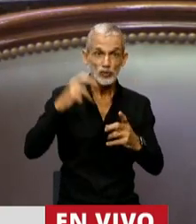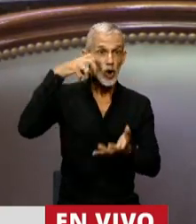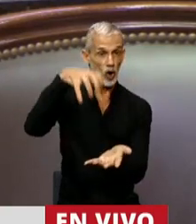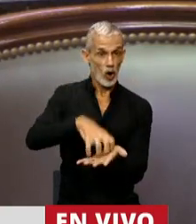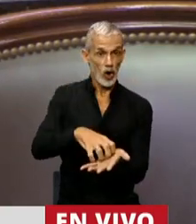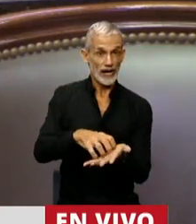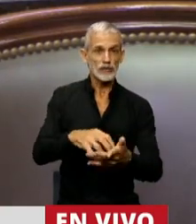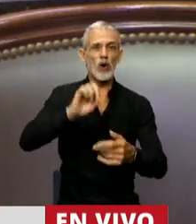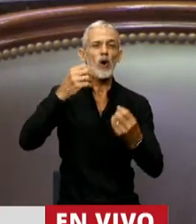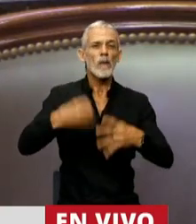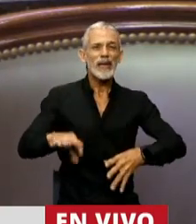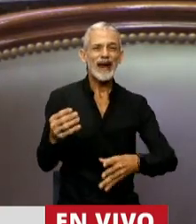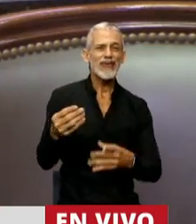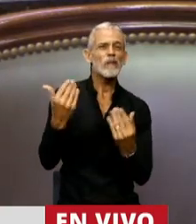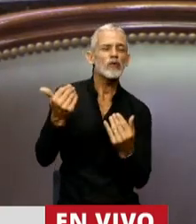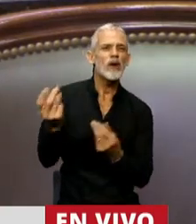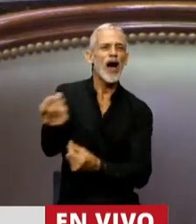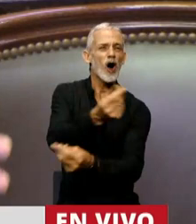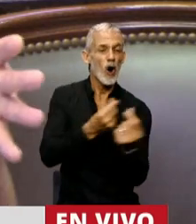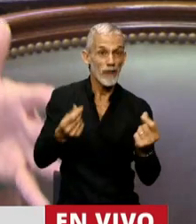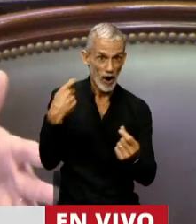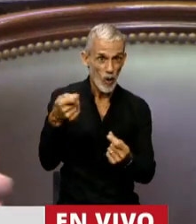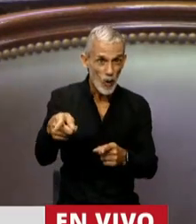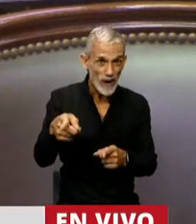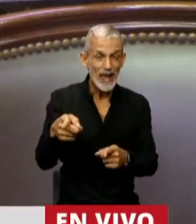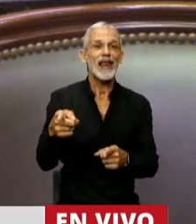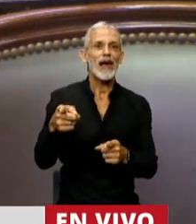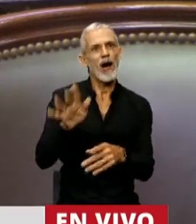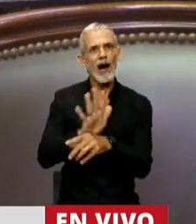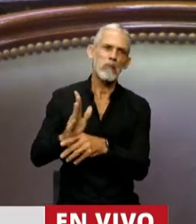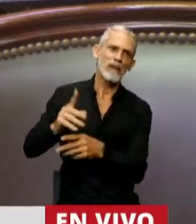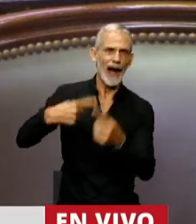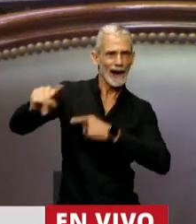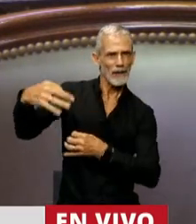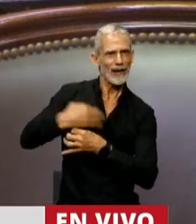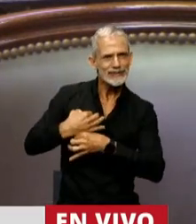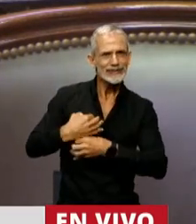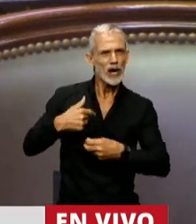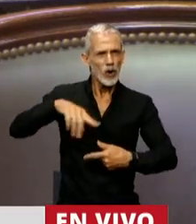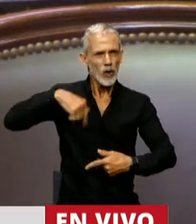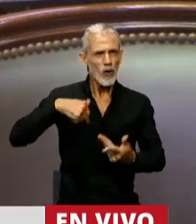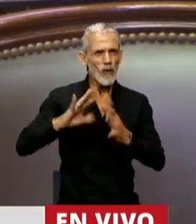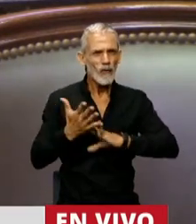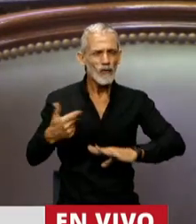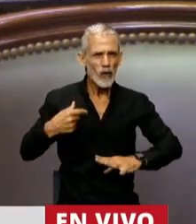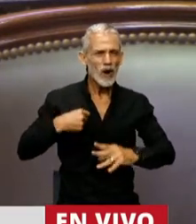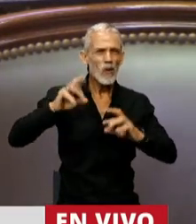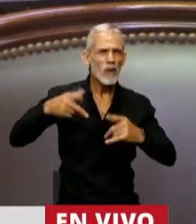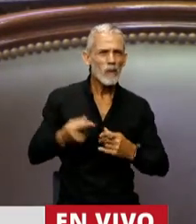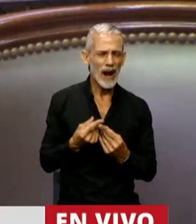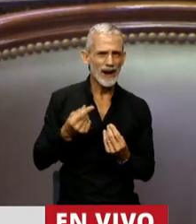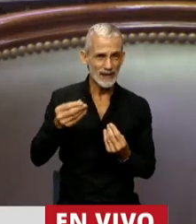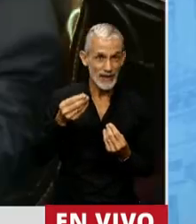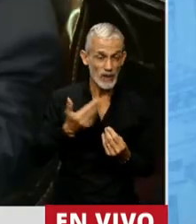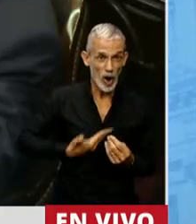hicieron perder el poder adquisitivo a los jubilados pretenden enseñarnos ahora a quienes establecieron la política previsional como una política de